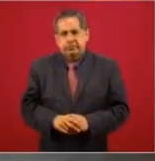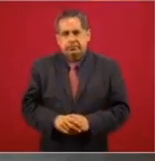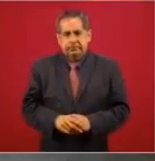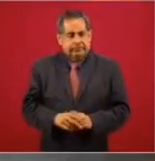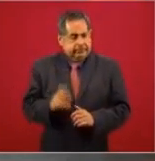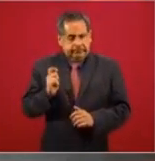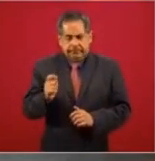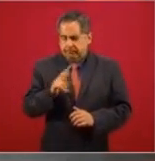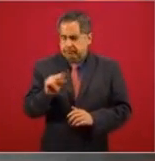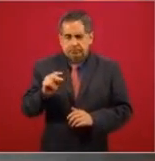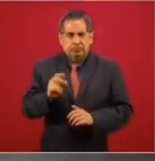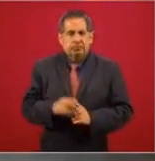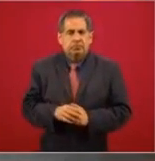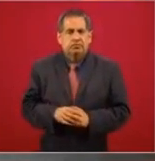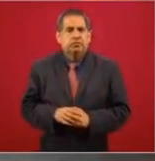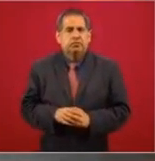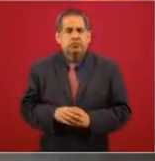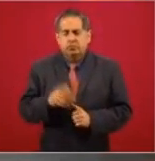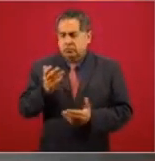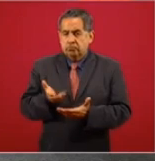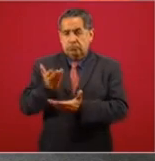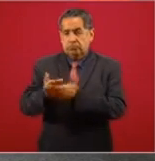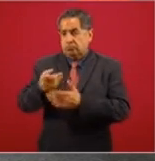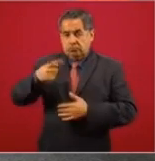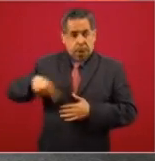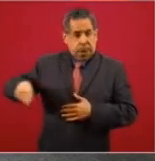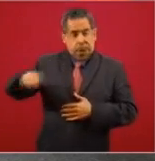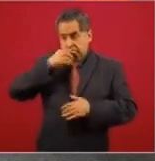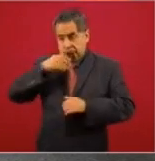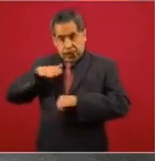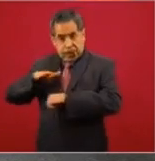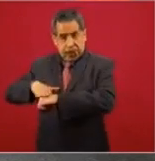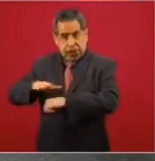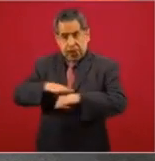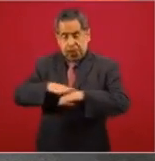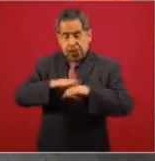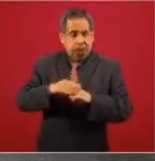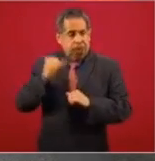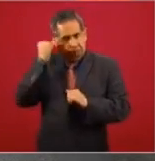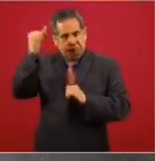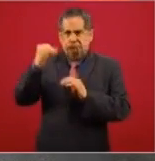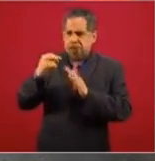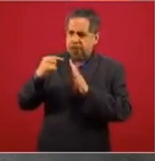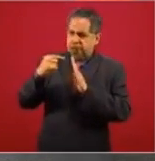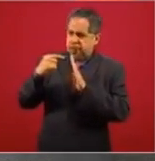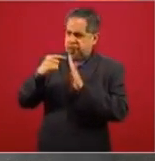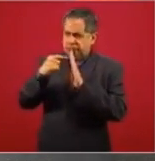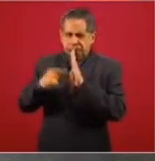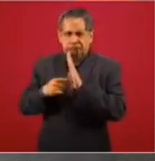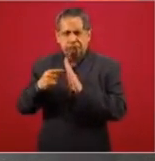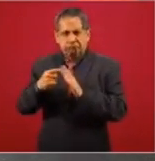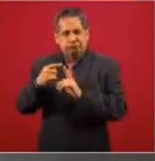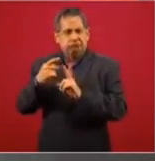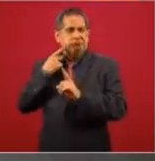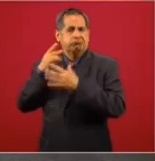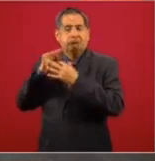Entonces, les planteé que además de principios, de ideales,